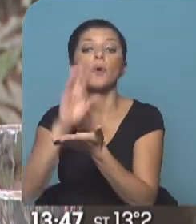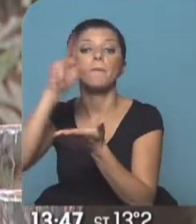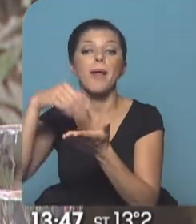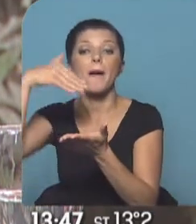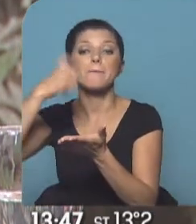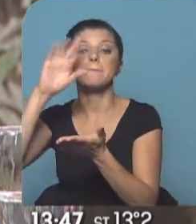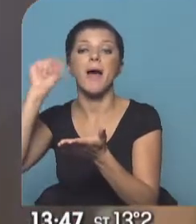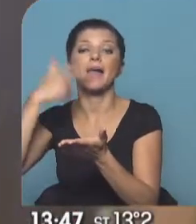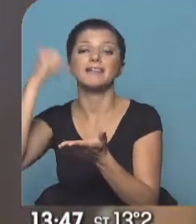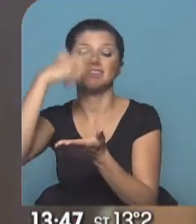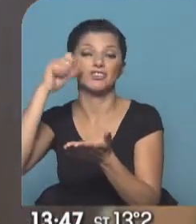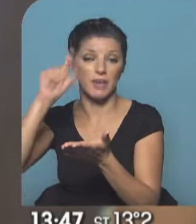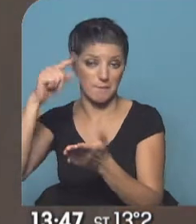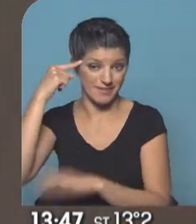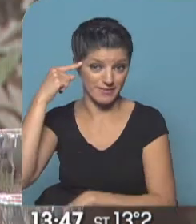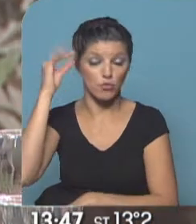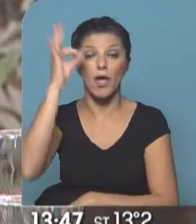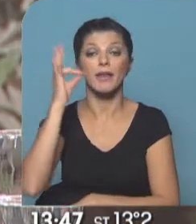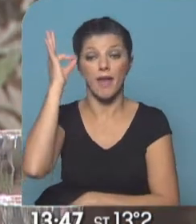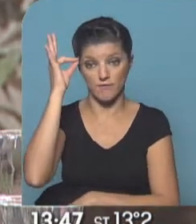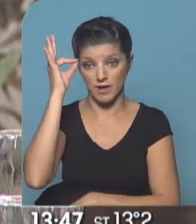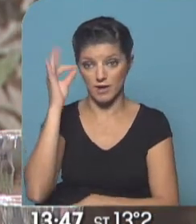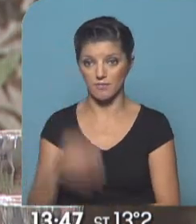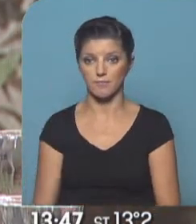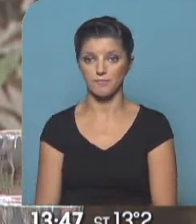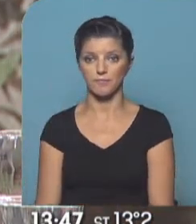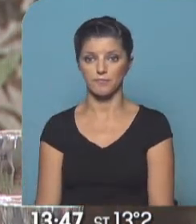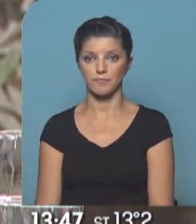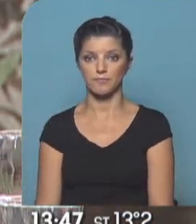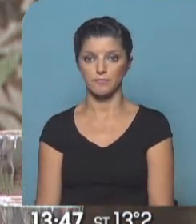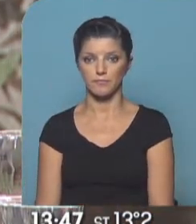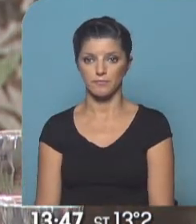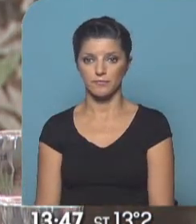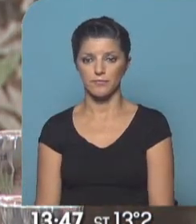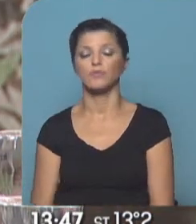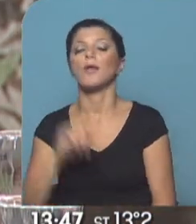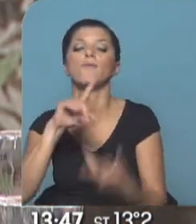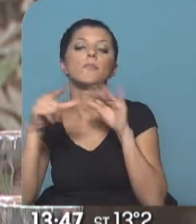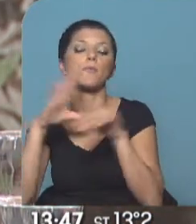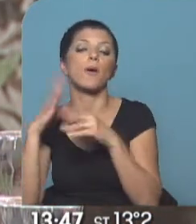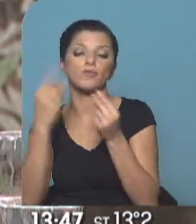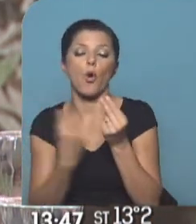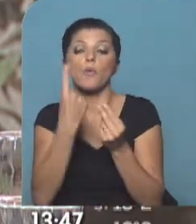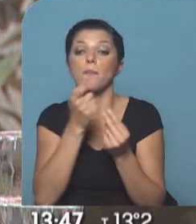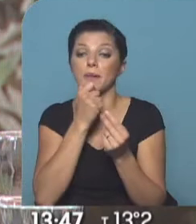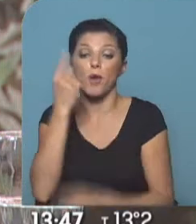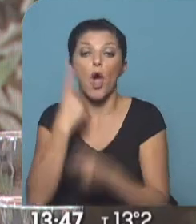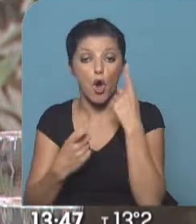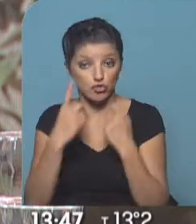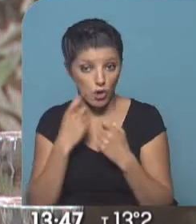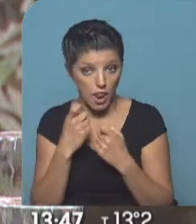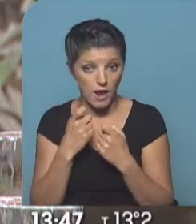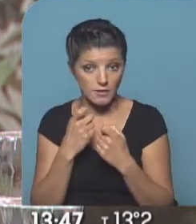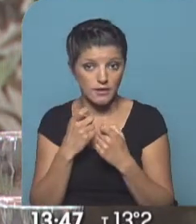Marshall para África, y para, digamos, en parte de este paquete de ayuda significa que controlen la salida